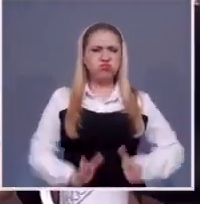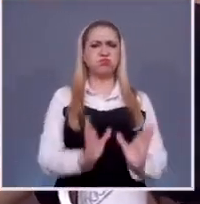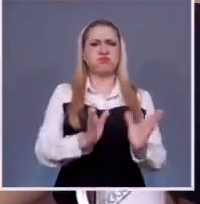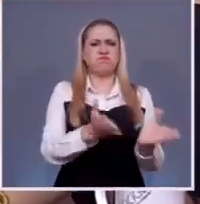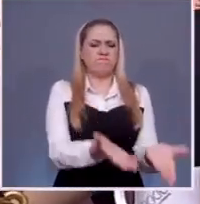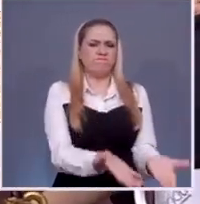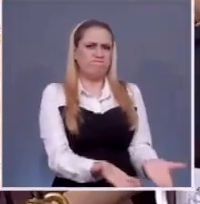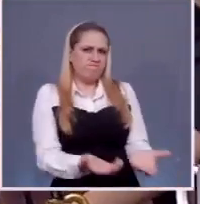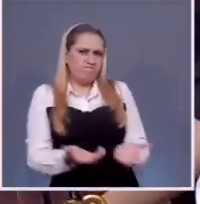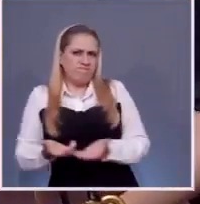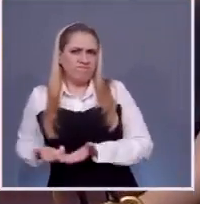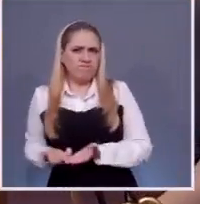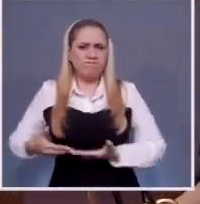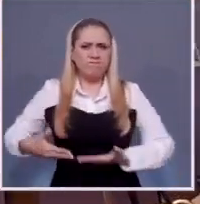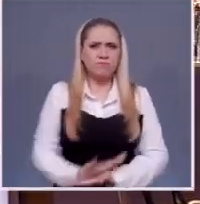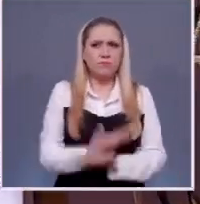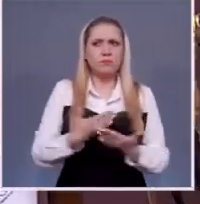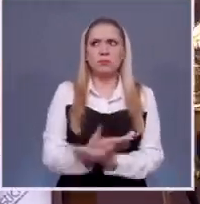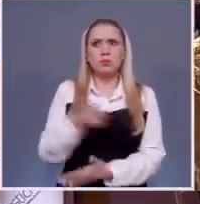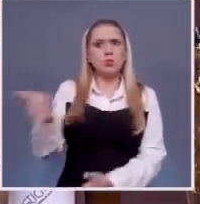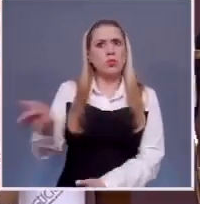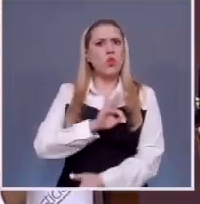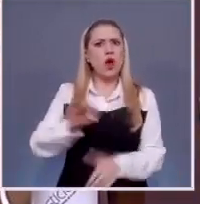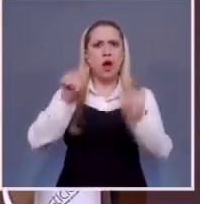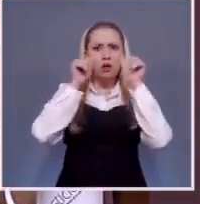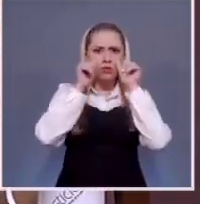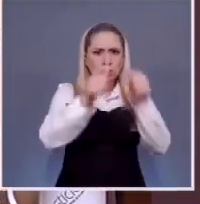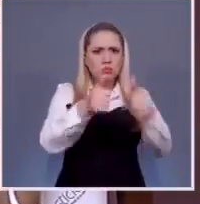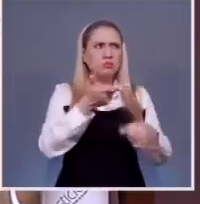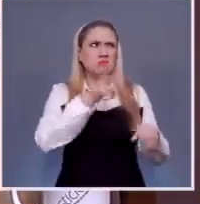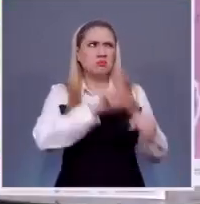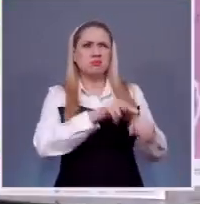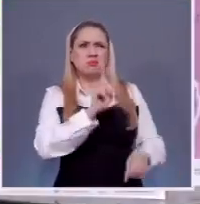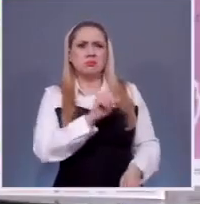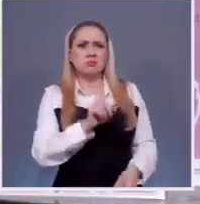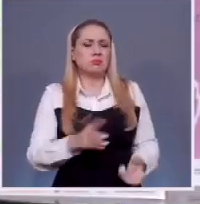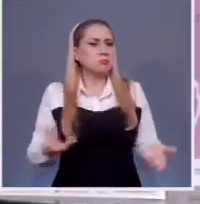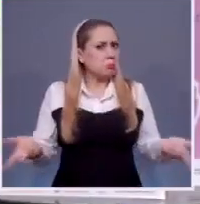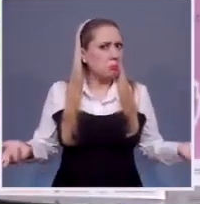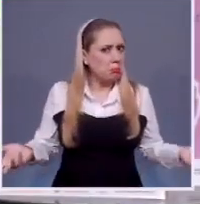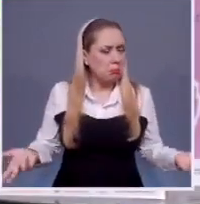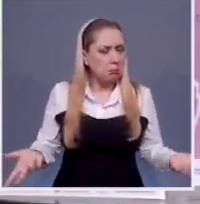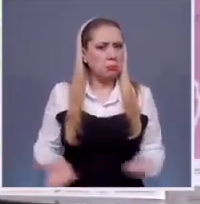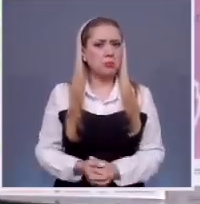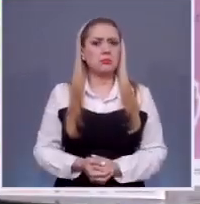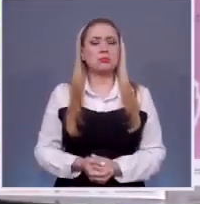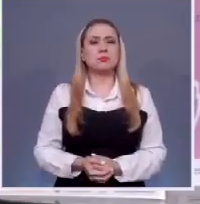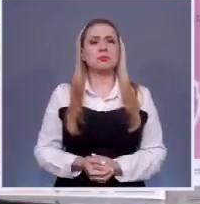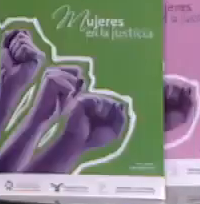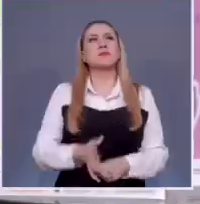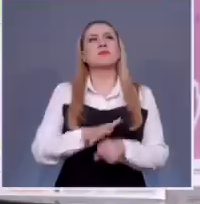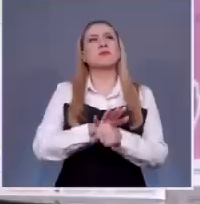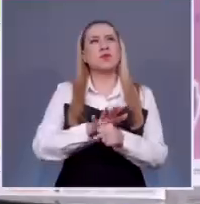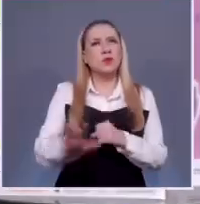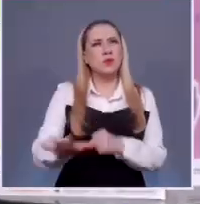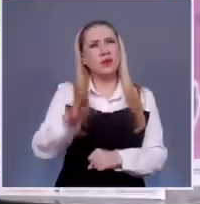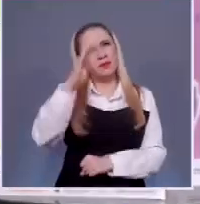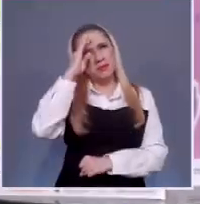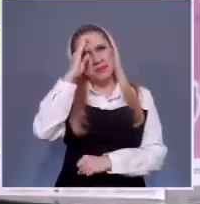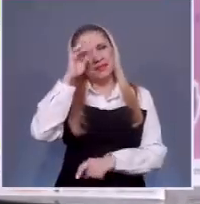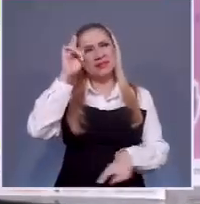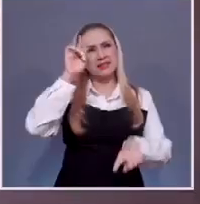la forma en la que pueden atender sus procesos reproductivos. Ahora, ¿cuál sería el camino para combatir, para erradicar esta